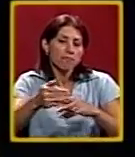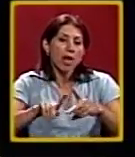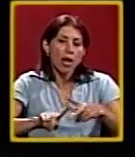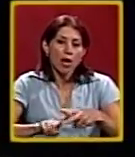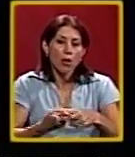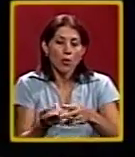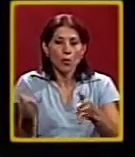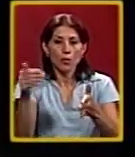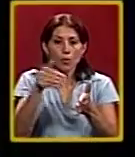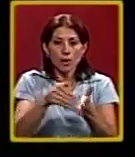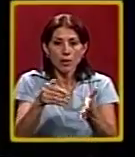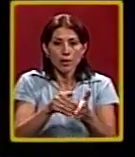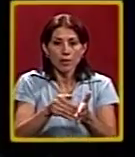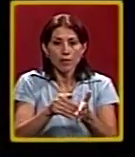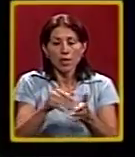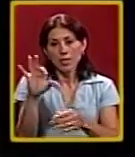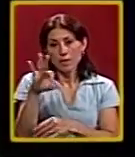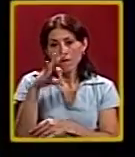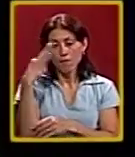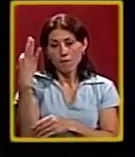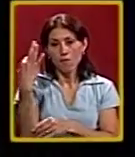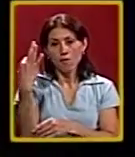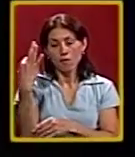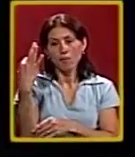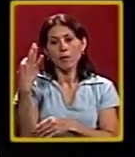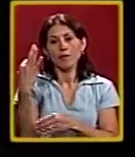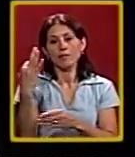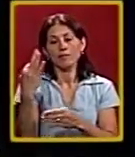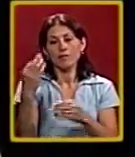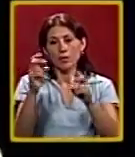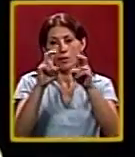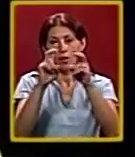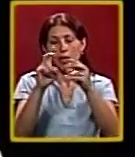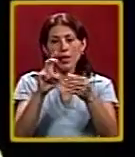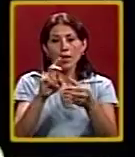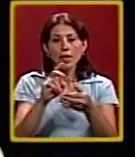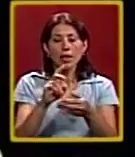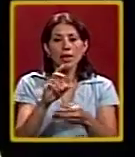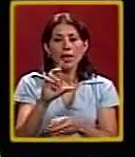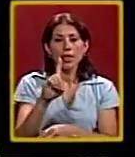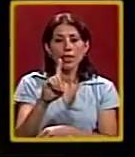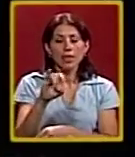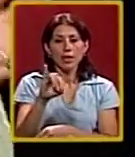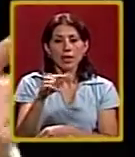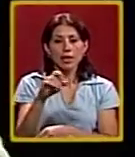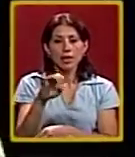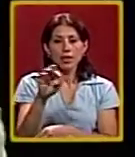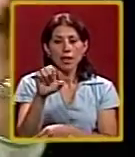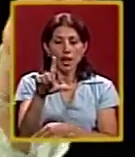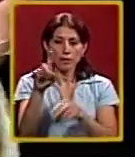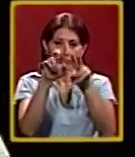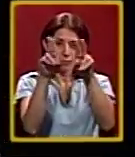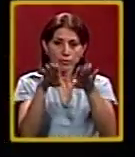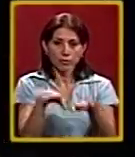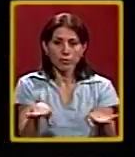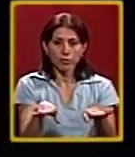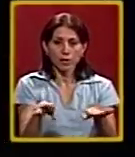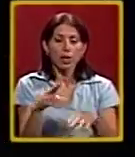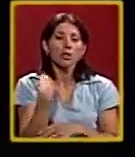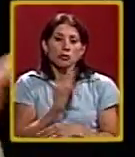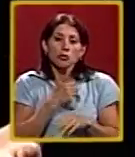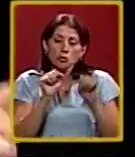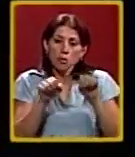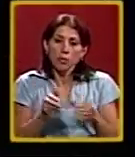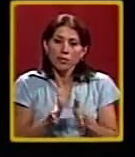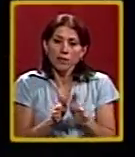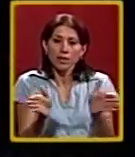de manera digital, para poder más bien no solo que circule limitadamente, sino que podamos abrirlo